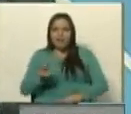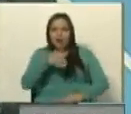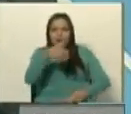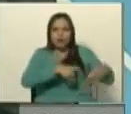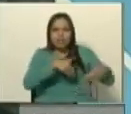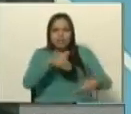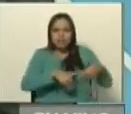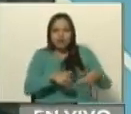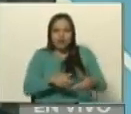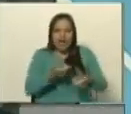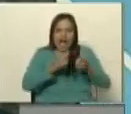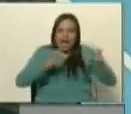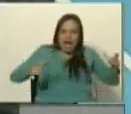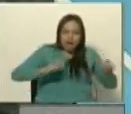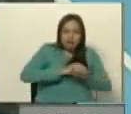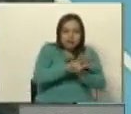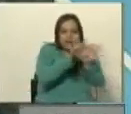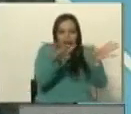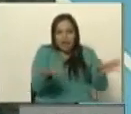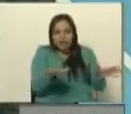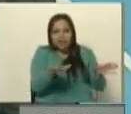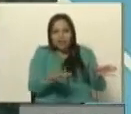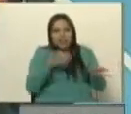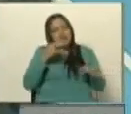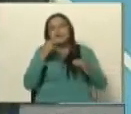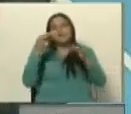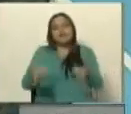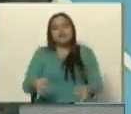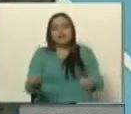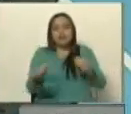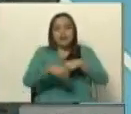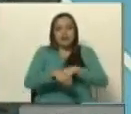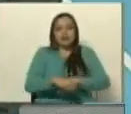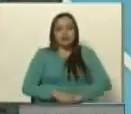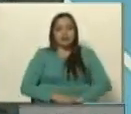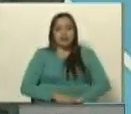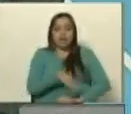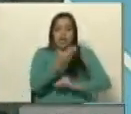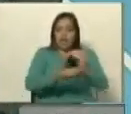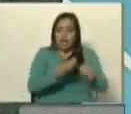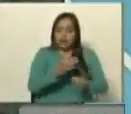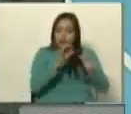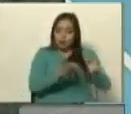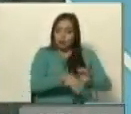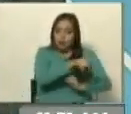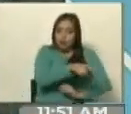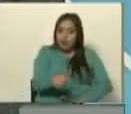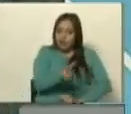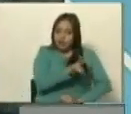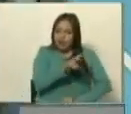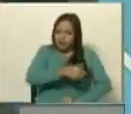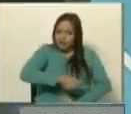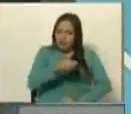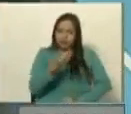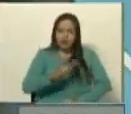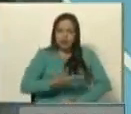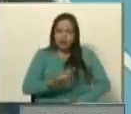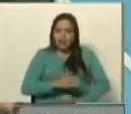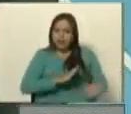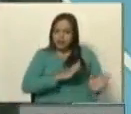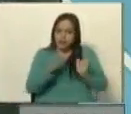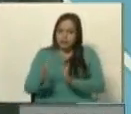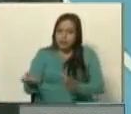votación amplia, transparente y verificada tanto por los venezolanos, que es lo importante y lo fundamental,